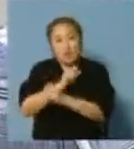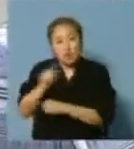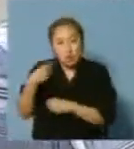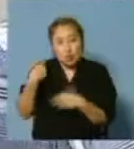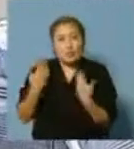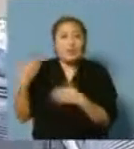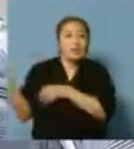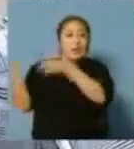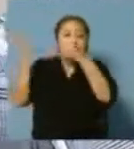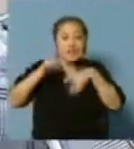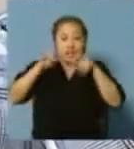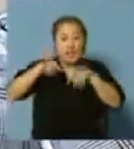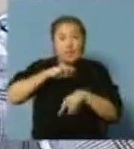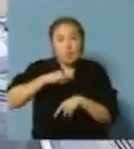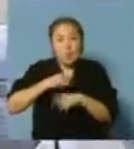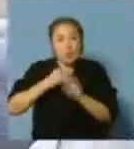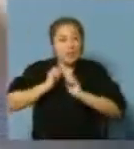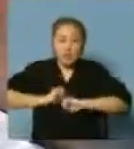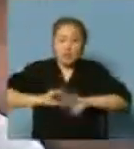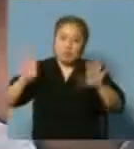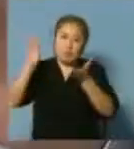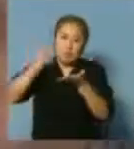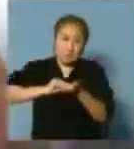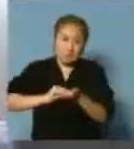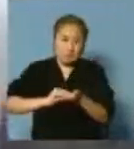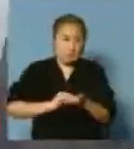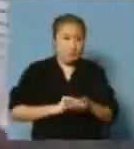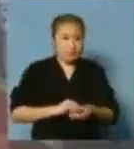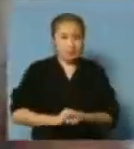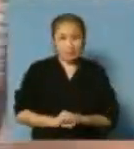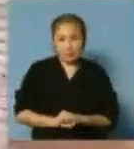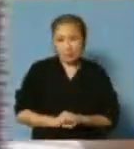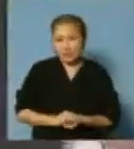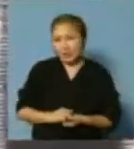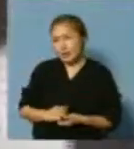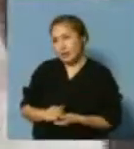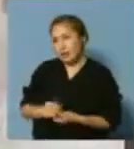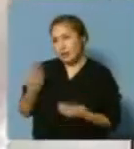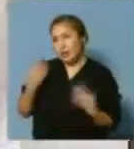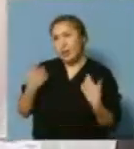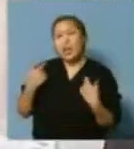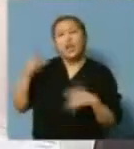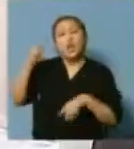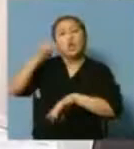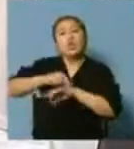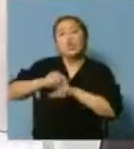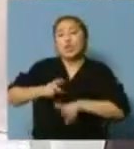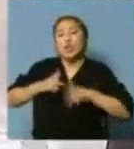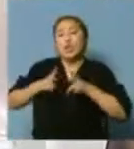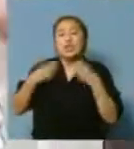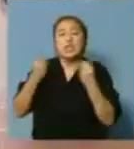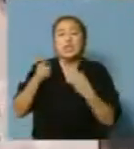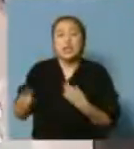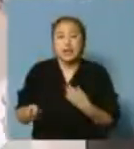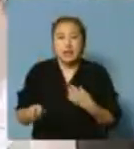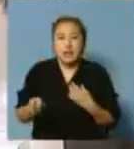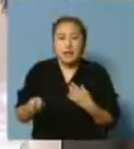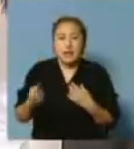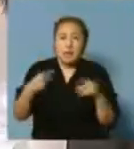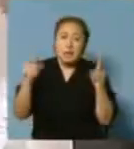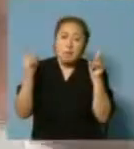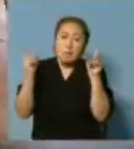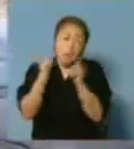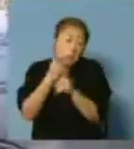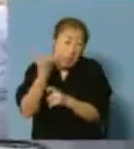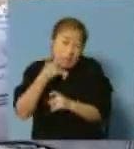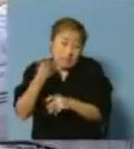pueda estar acá en la provincia para llevar ese mensaje a todos. Leticia, ¿hay alguna idea de lo que puede decir el doctor teniendo en cuenta, bueno, esta cuestión